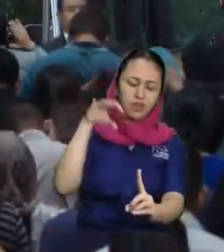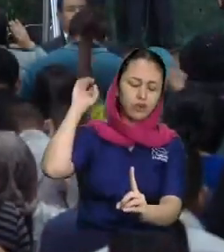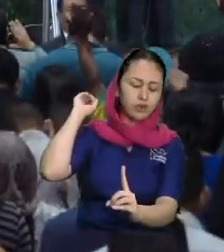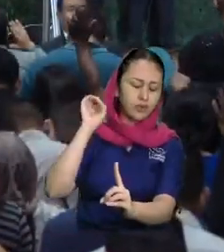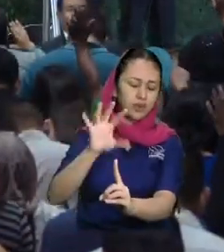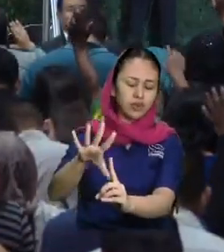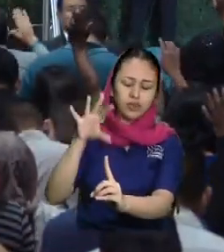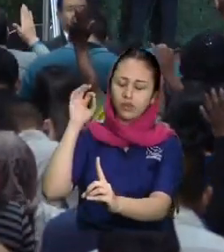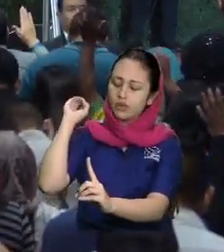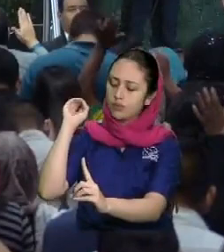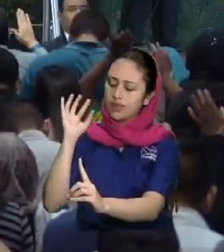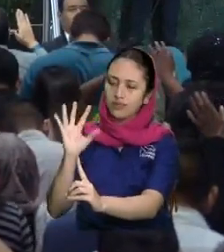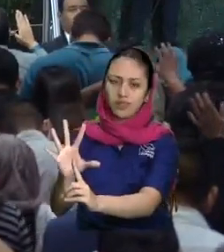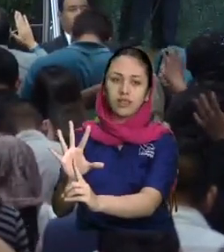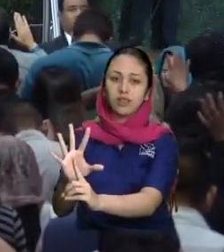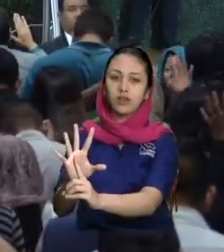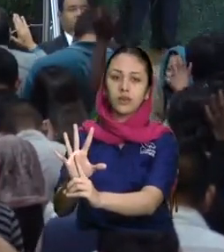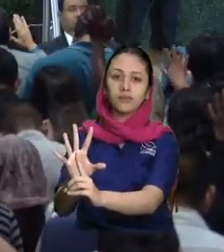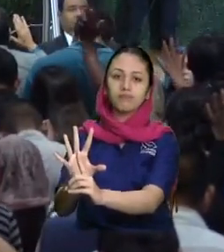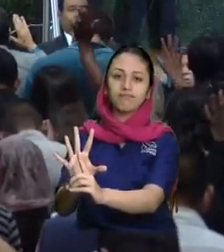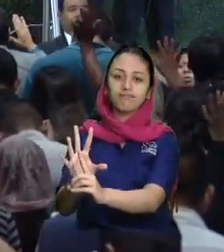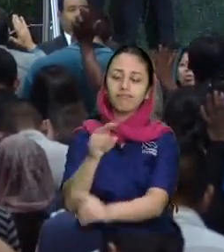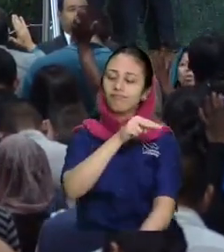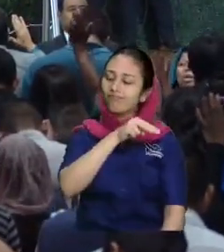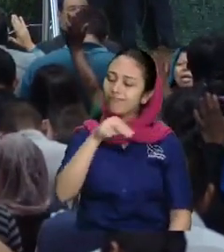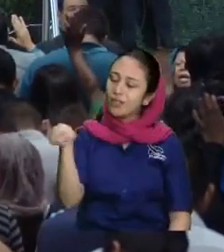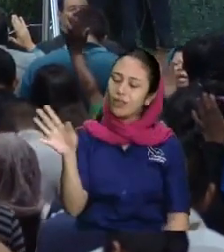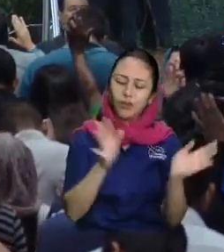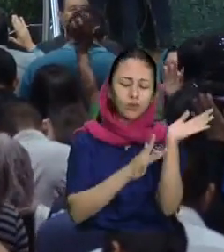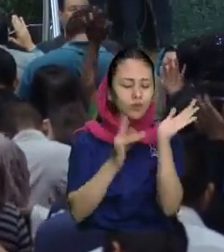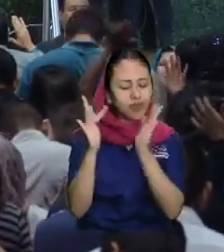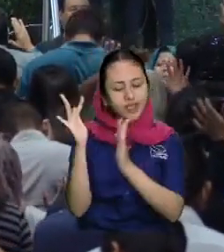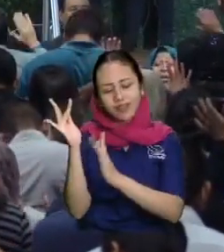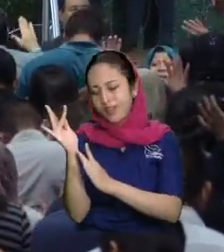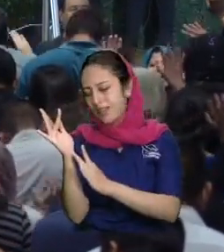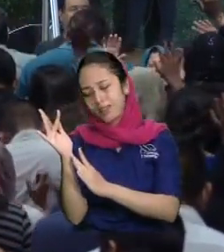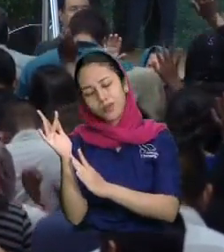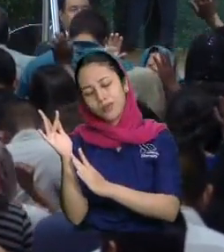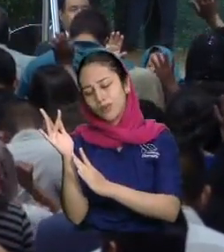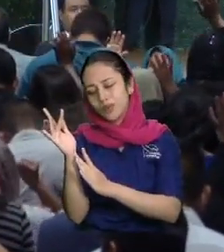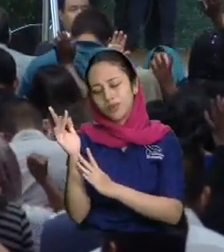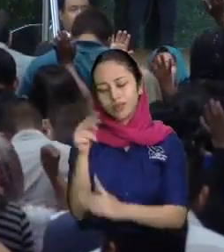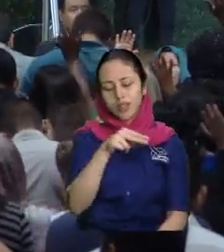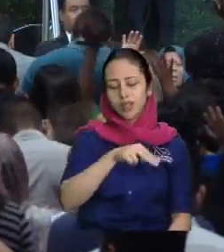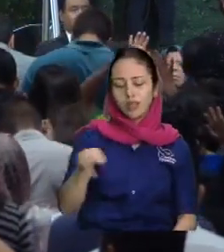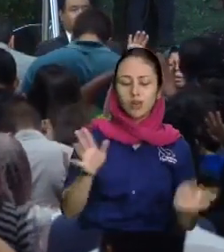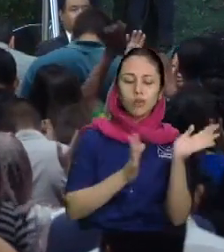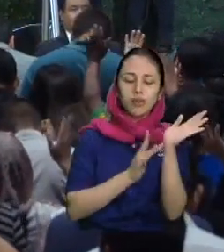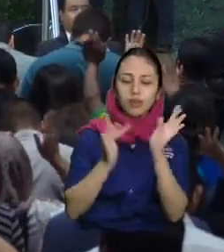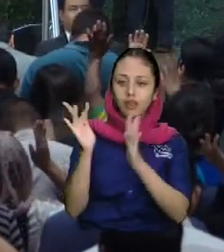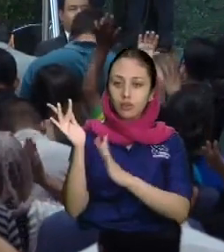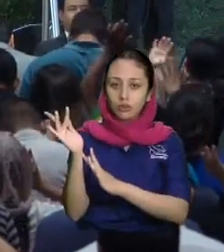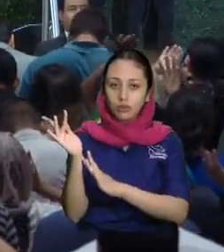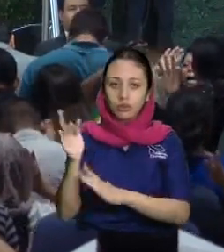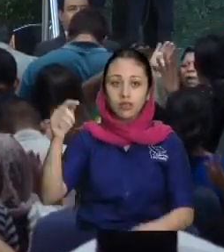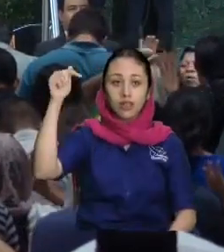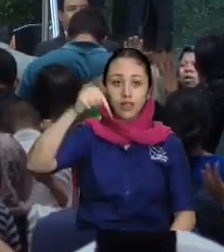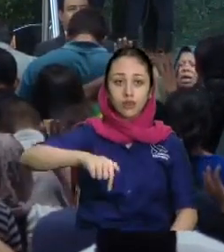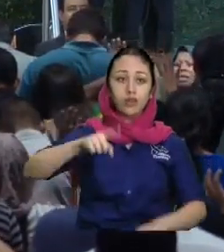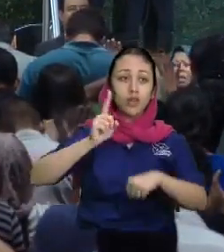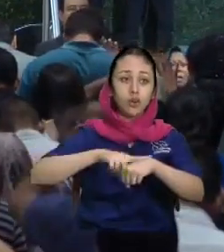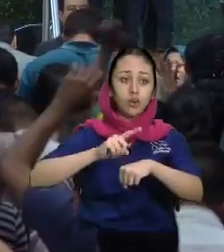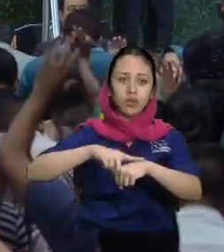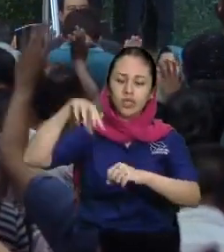ellos. Ay, en el nombre de Jesús, esta es una noche